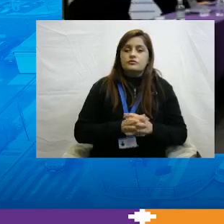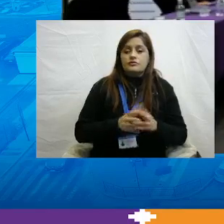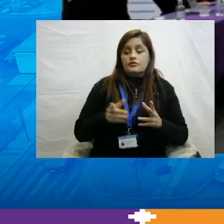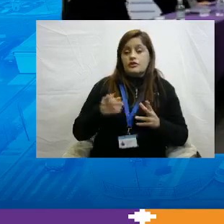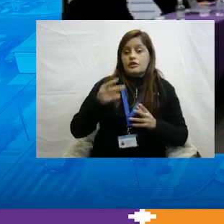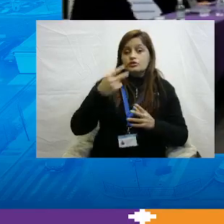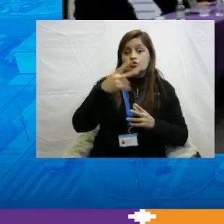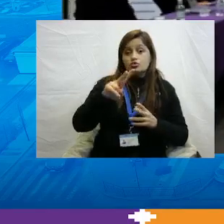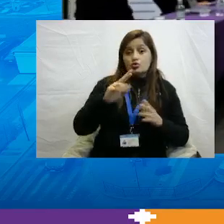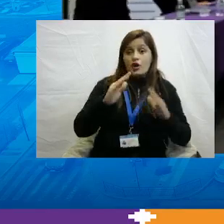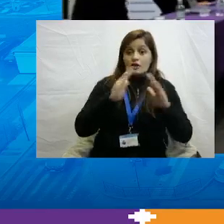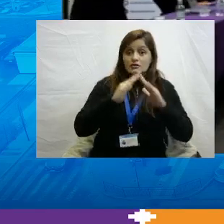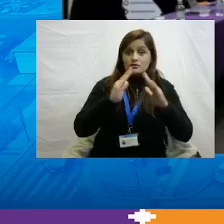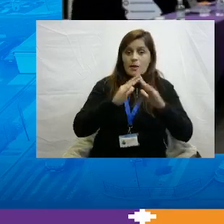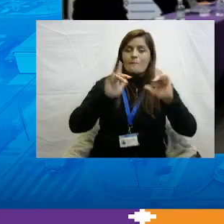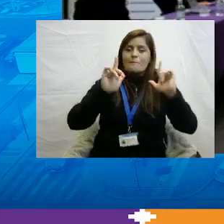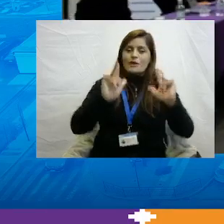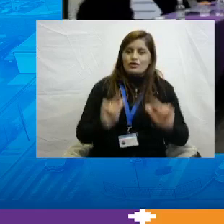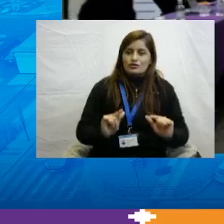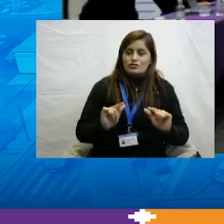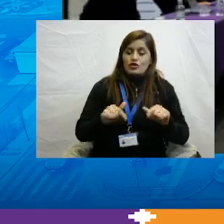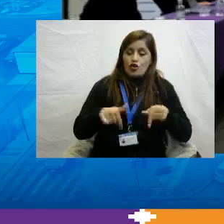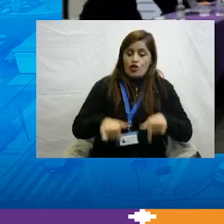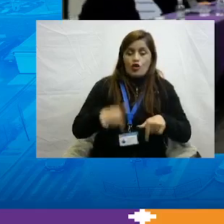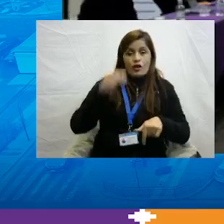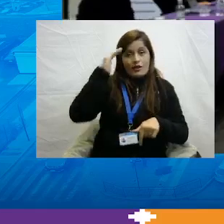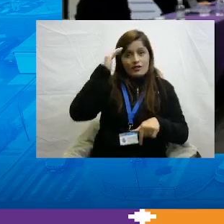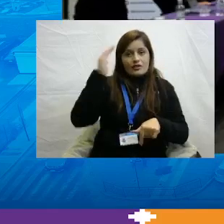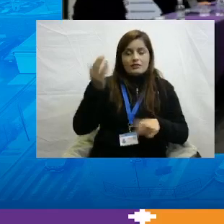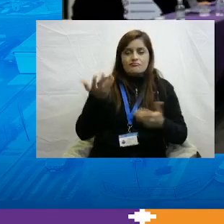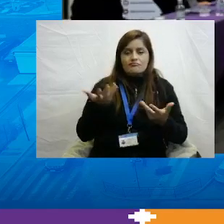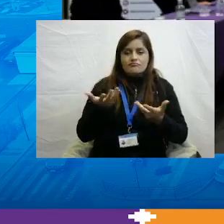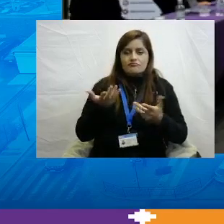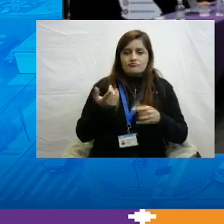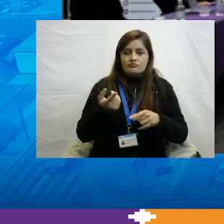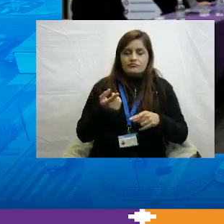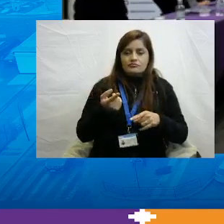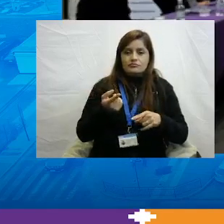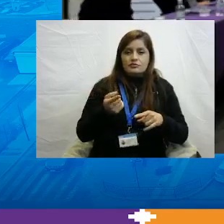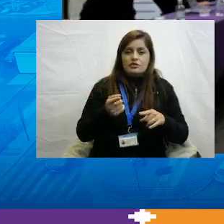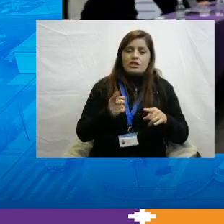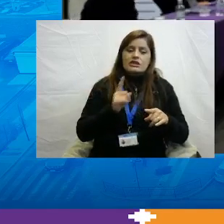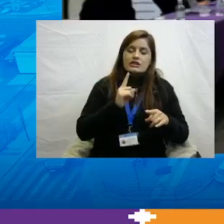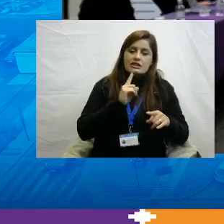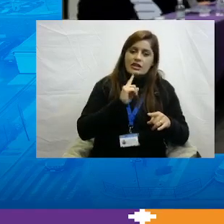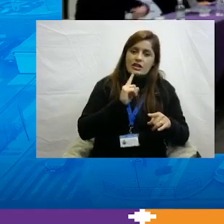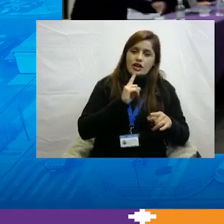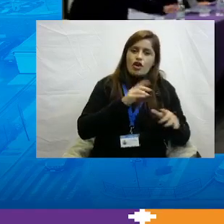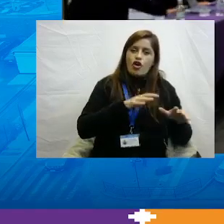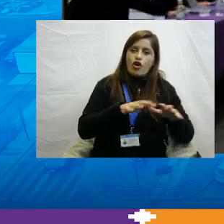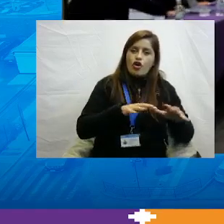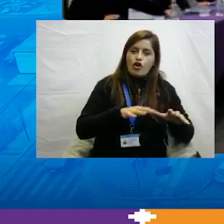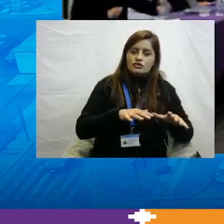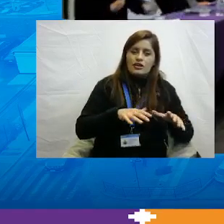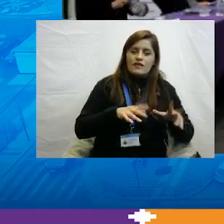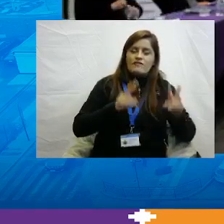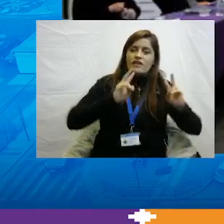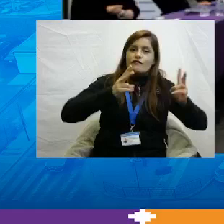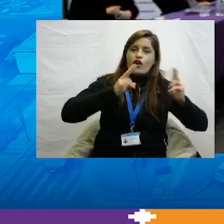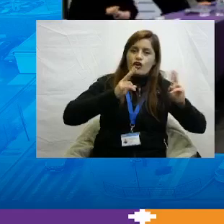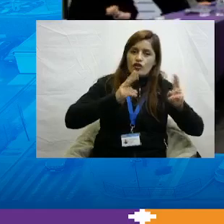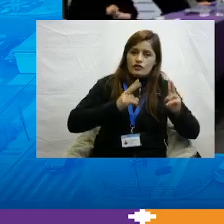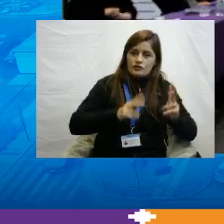domiciliarios, que hoy día, o sea, si hacemos el análisis de los residuos orgánicos que pueden ser compostados, son